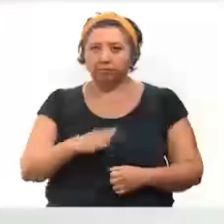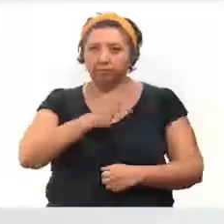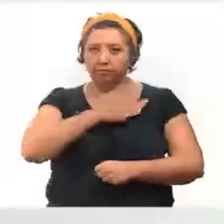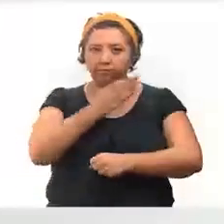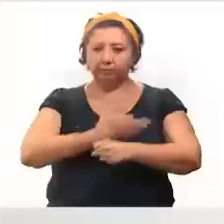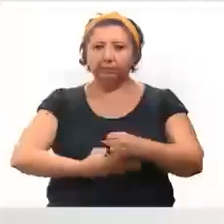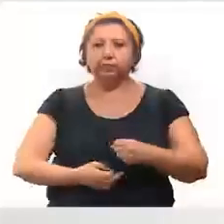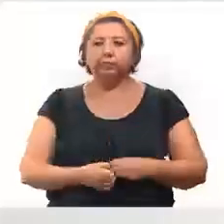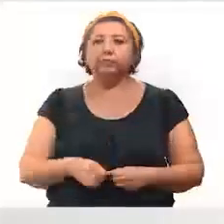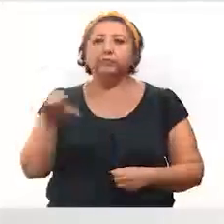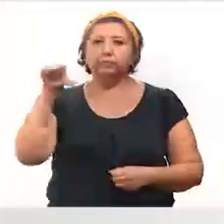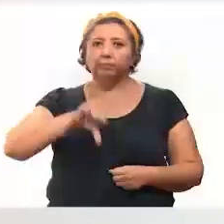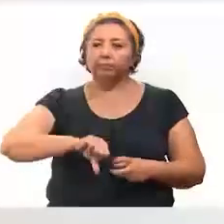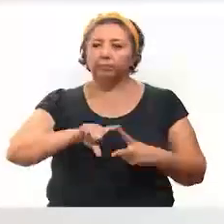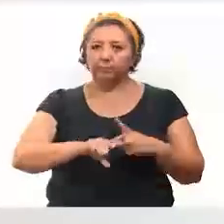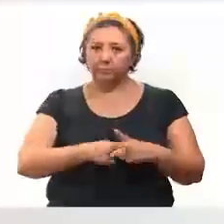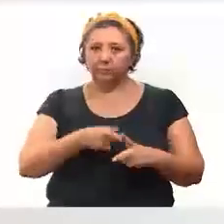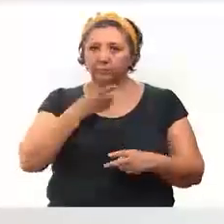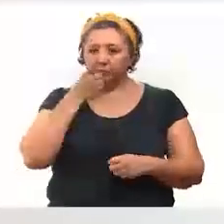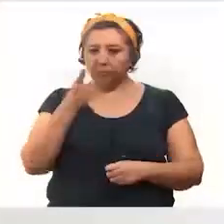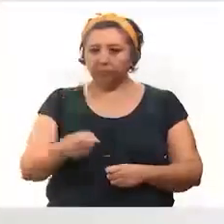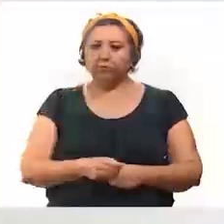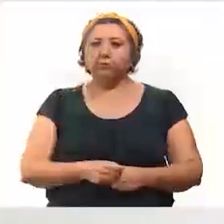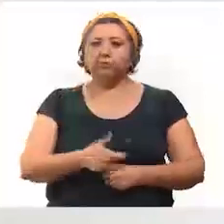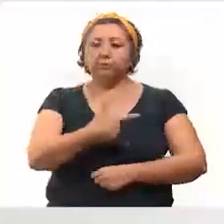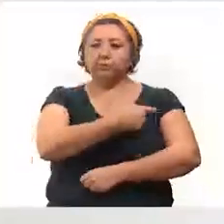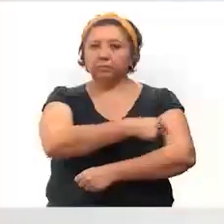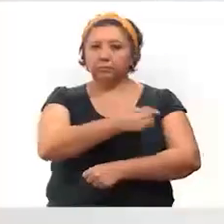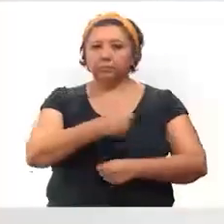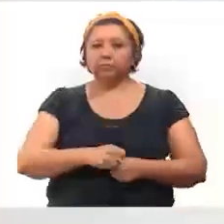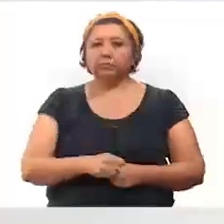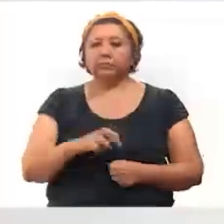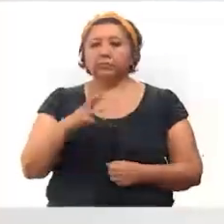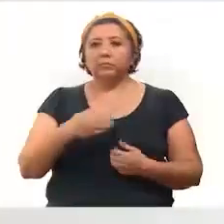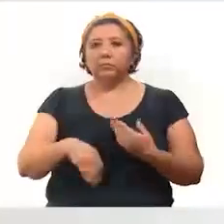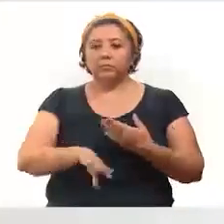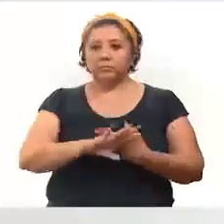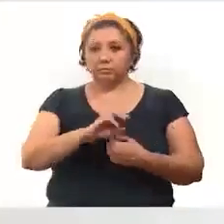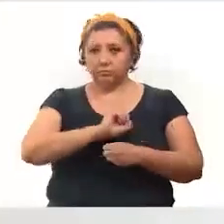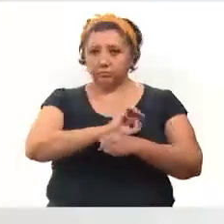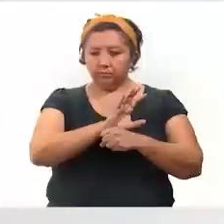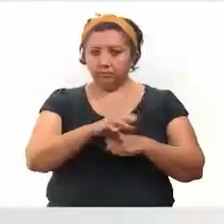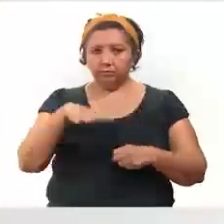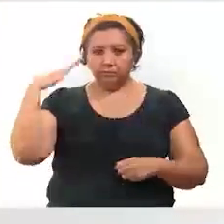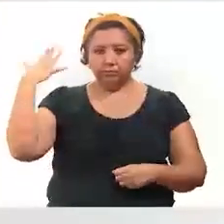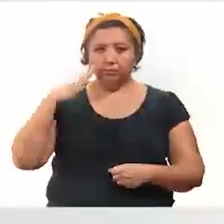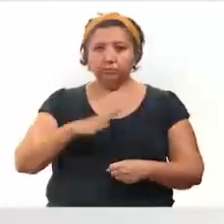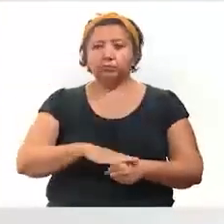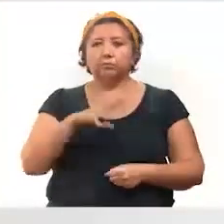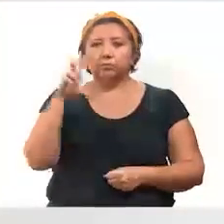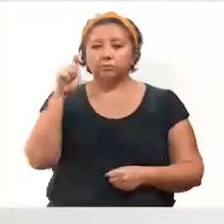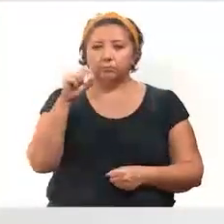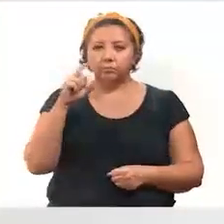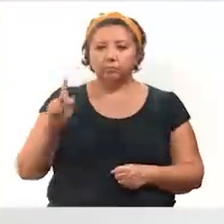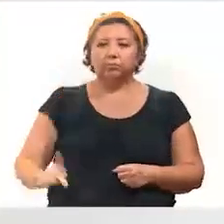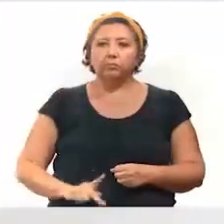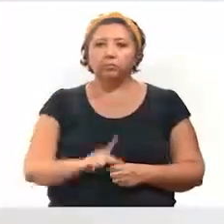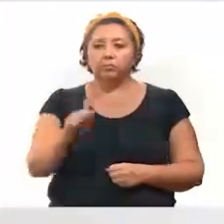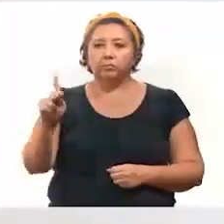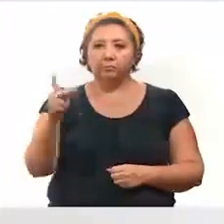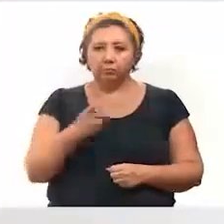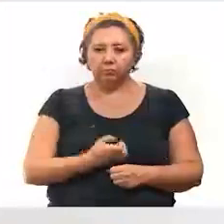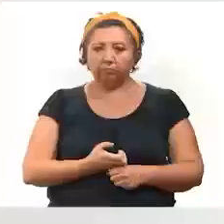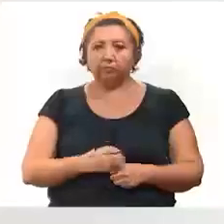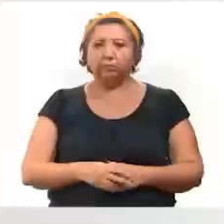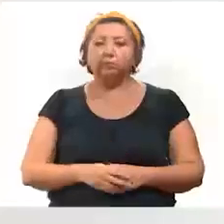Buenas tardes. Hoy inicia la aplicación de la vacuna del refuerzo contra el coronavirus para adultos mayores de 20 municipios del interior